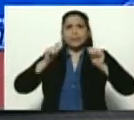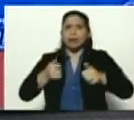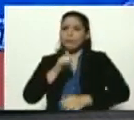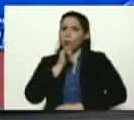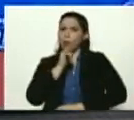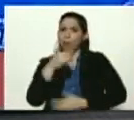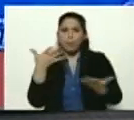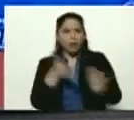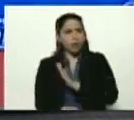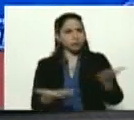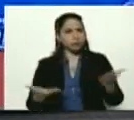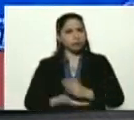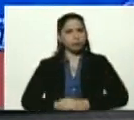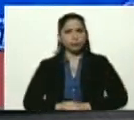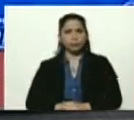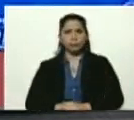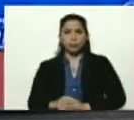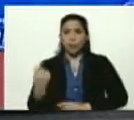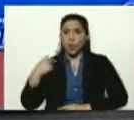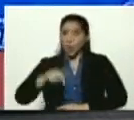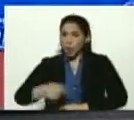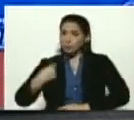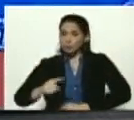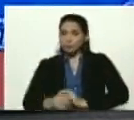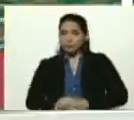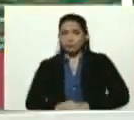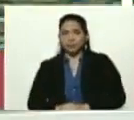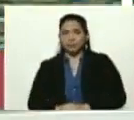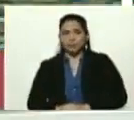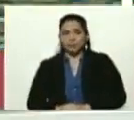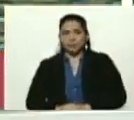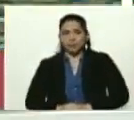reporte. Hoy tenemos